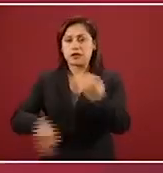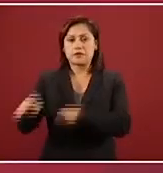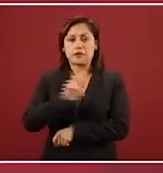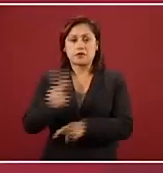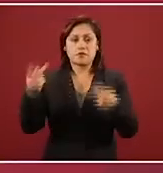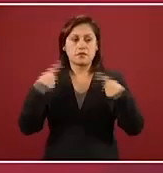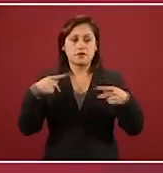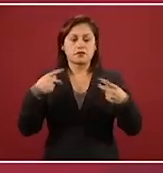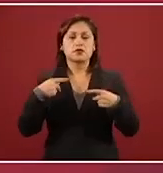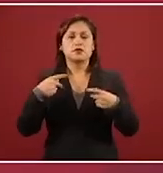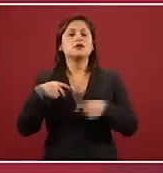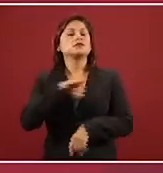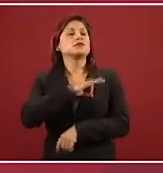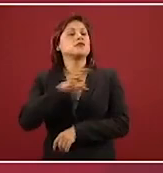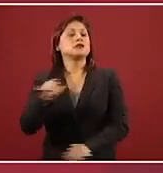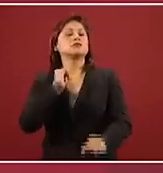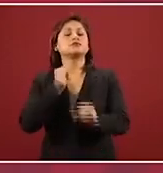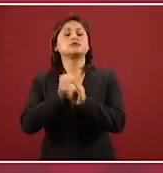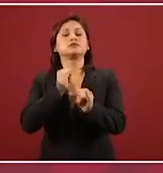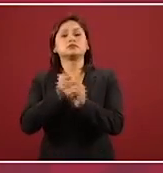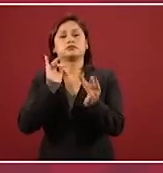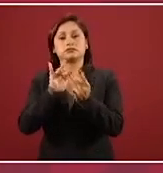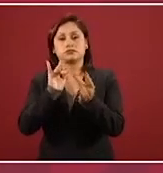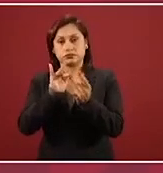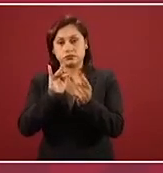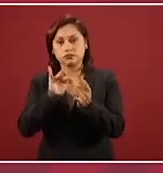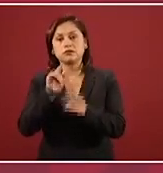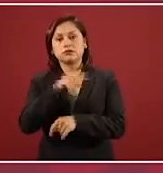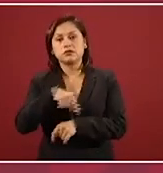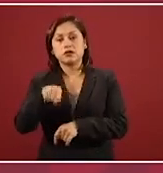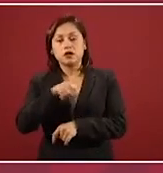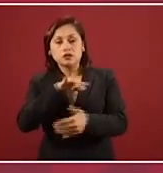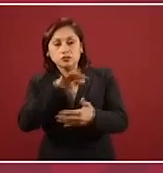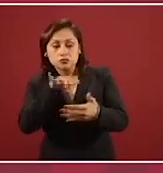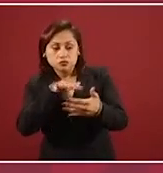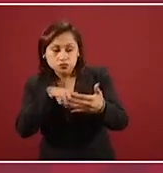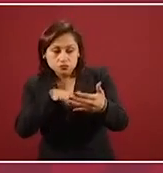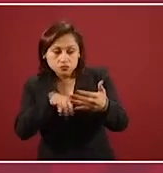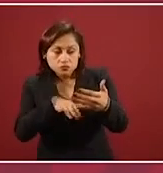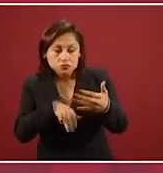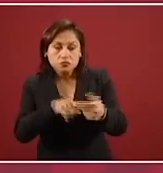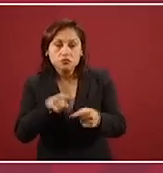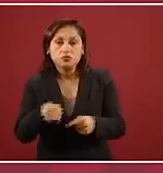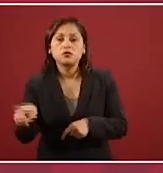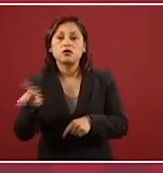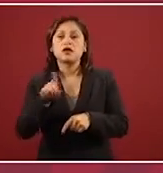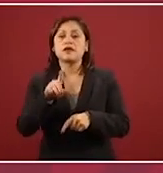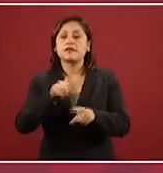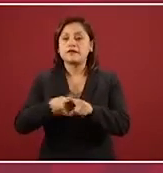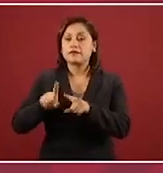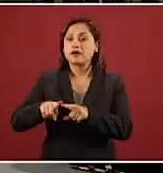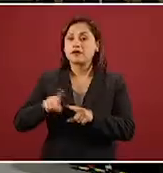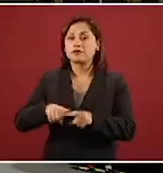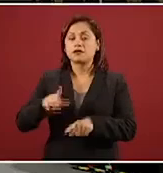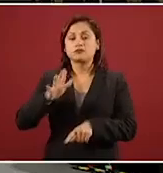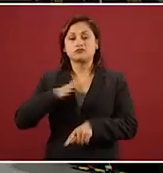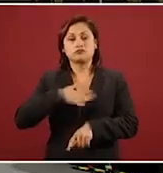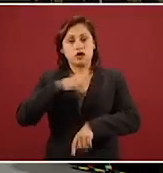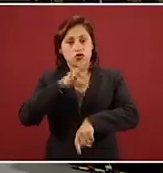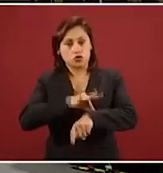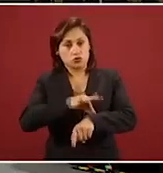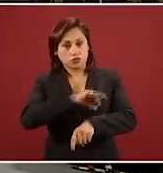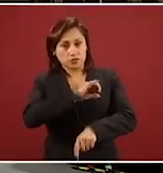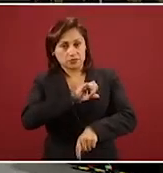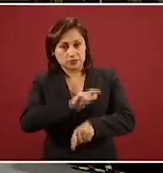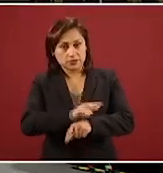de internet del Seguro Social y buscar por especialidad médicos, enfermeras, por localidad